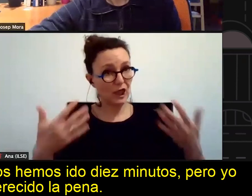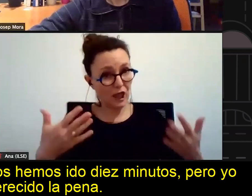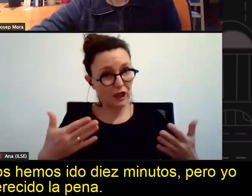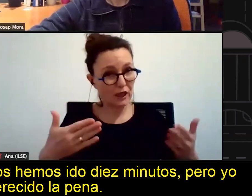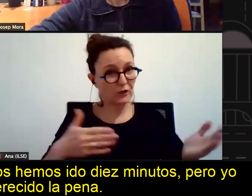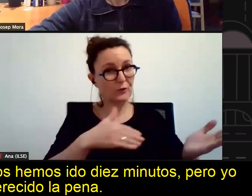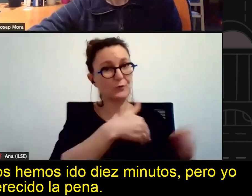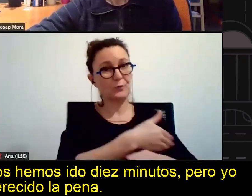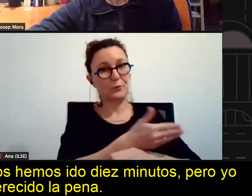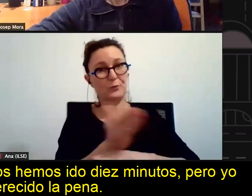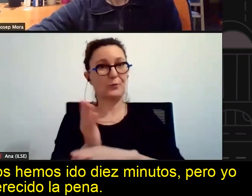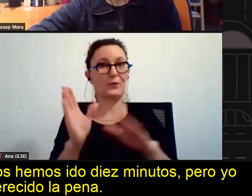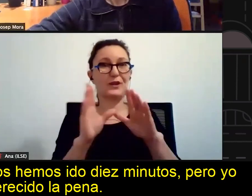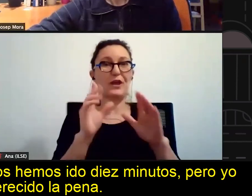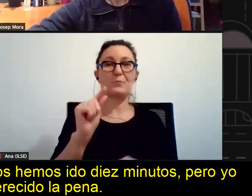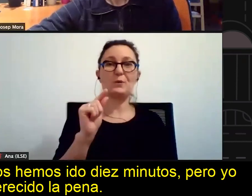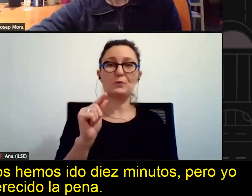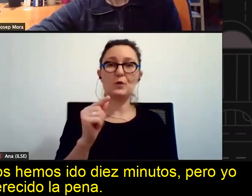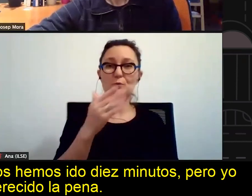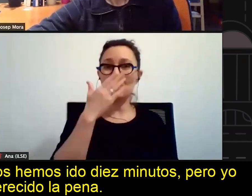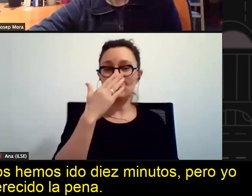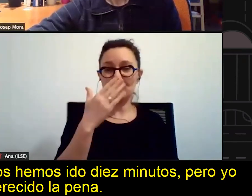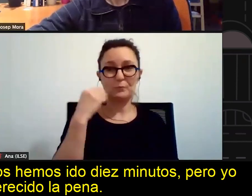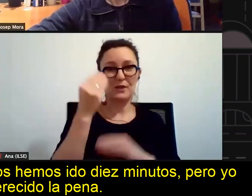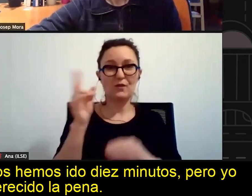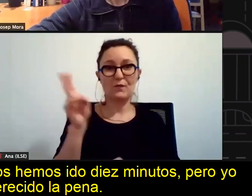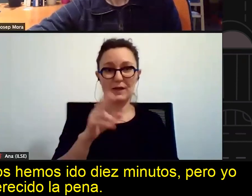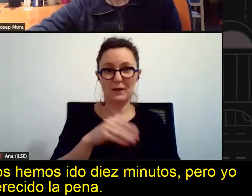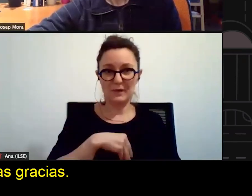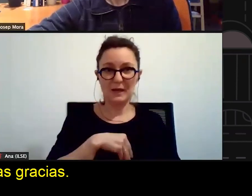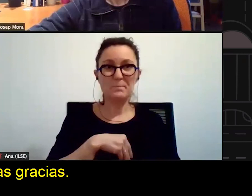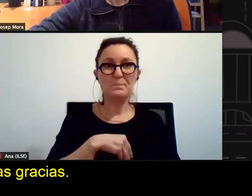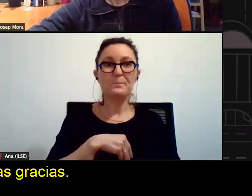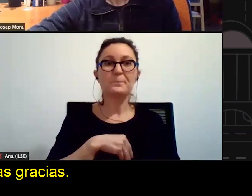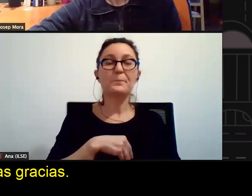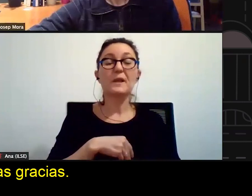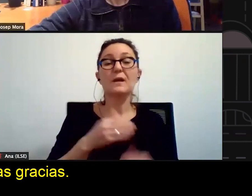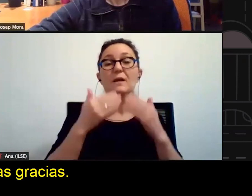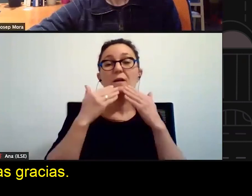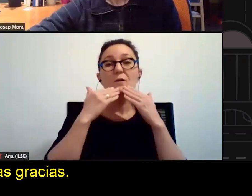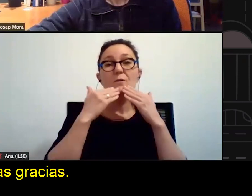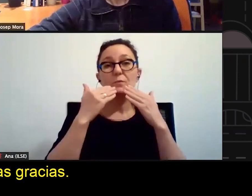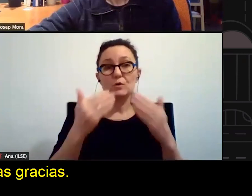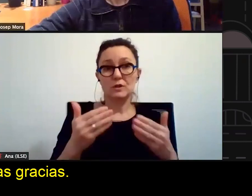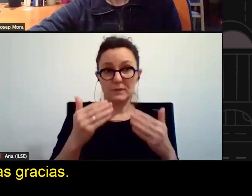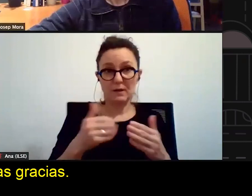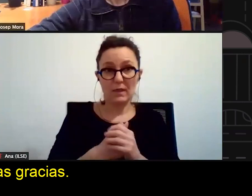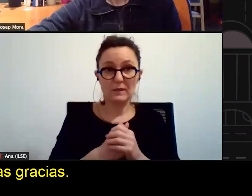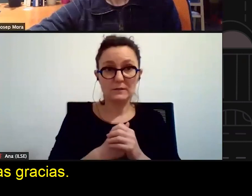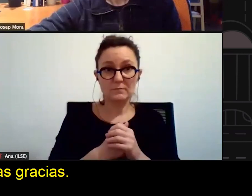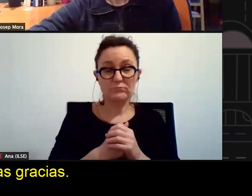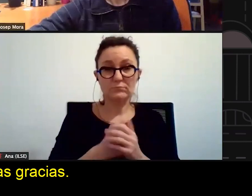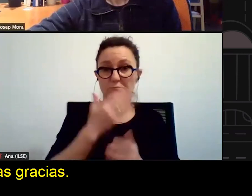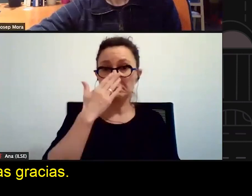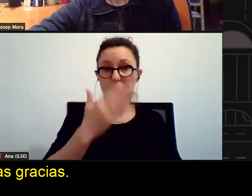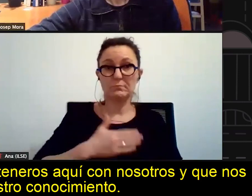minutos, pero yo creo que ha merecido la pena. Muchísimas gracias, la verdad es que ha sido un